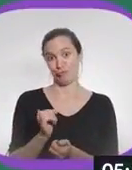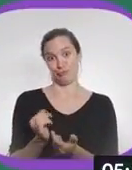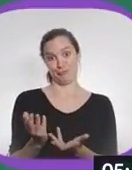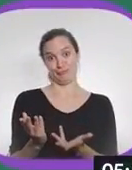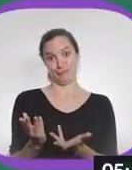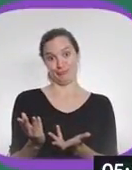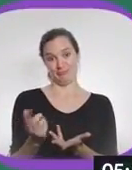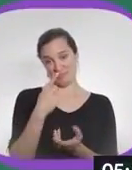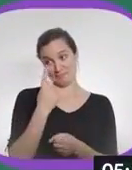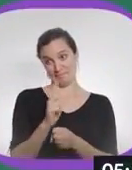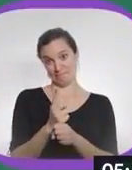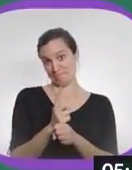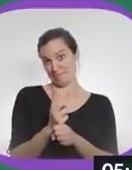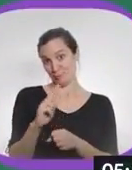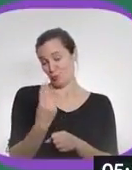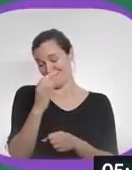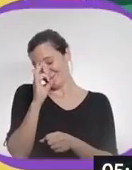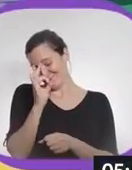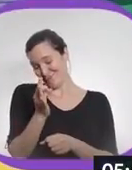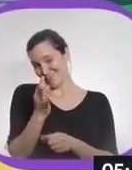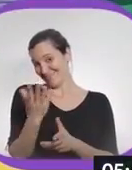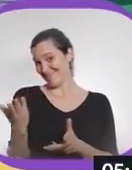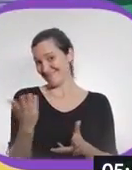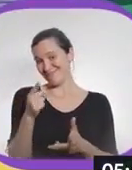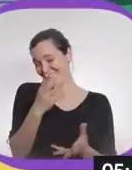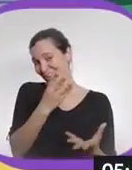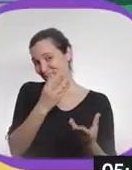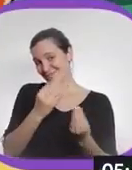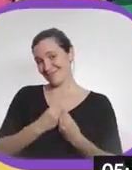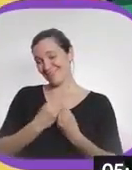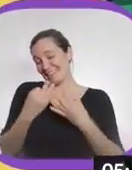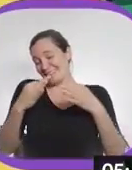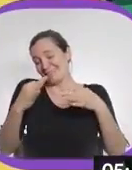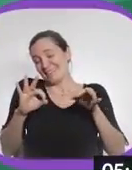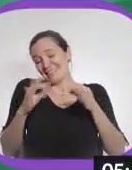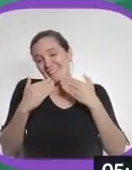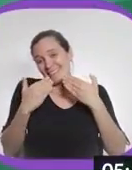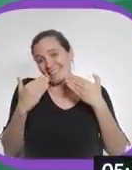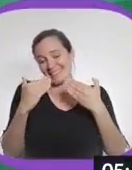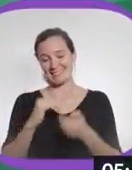¡Claro que estoy vivo! ¡Los perros mágicos no mueren! ¿Por qué te arriesgaste por mí? ¿Qué te sucede?